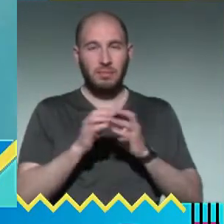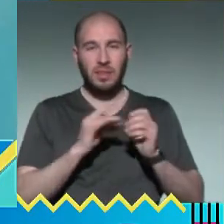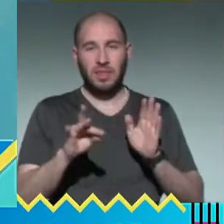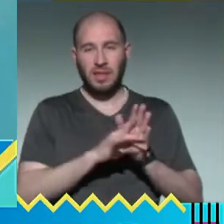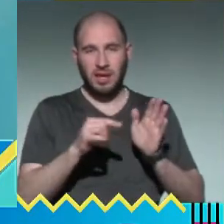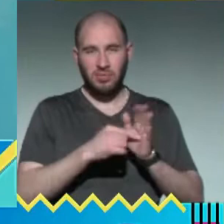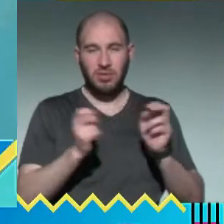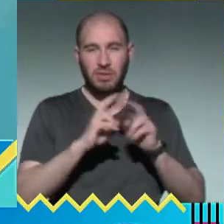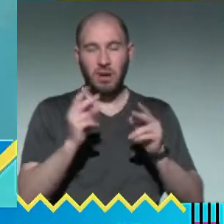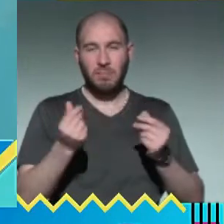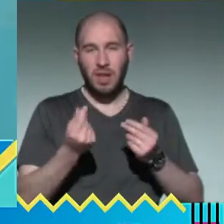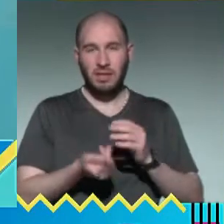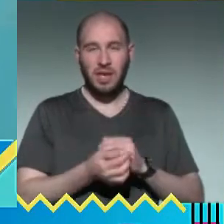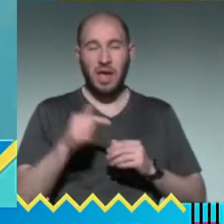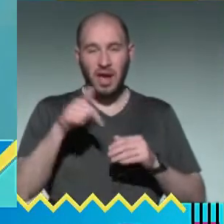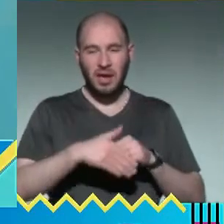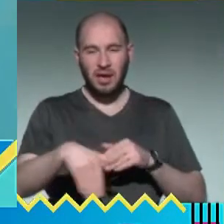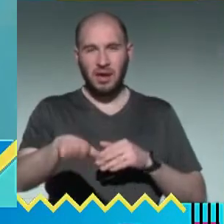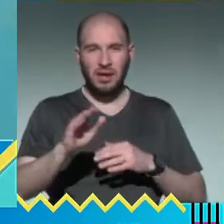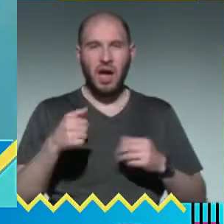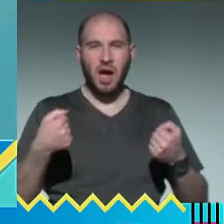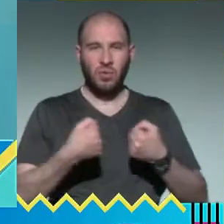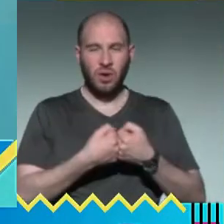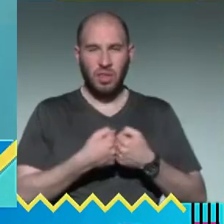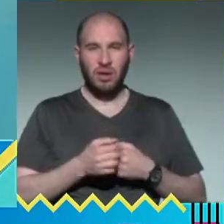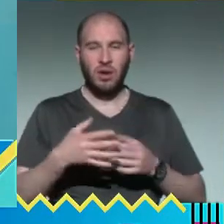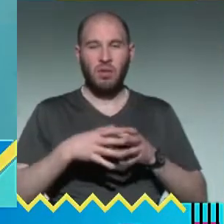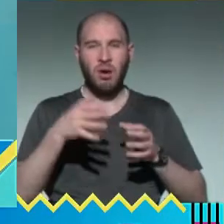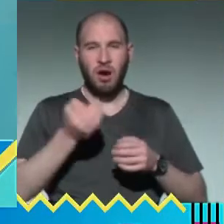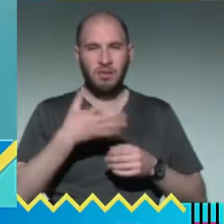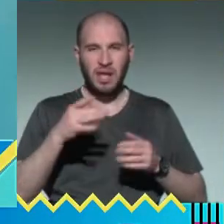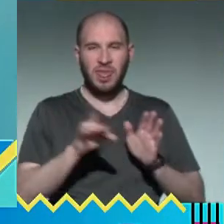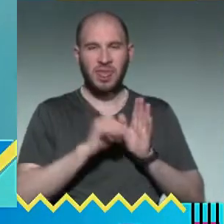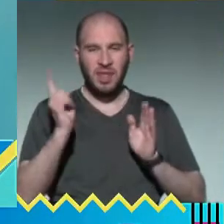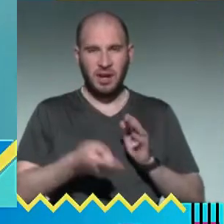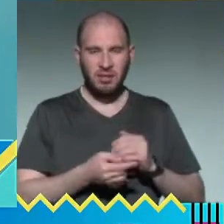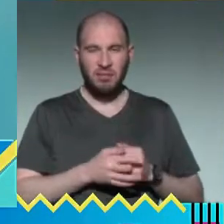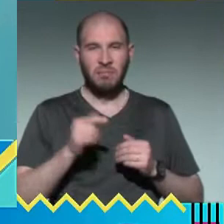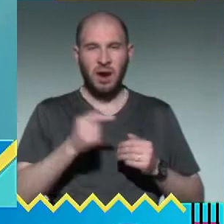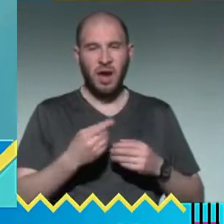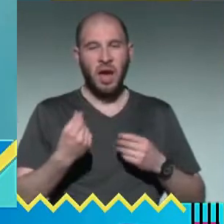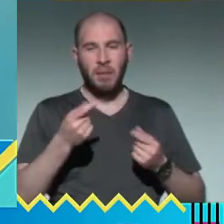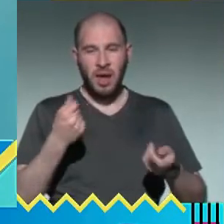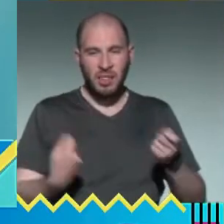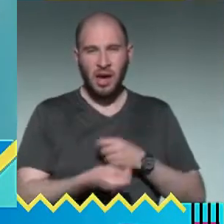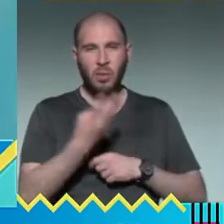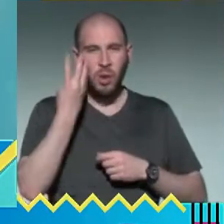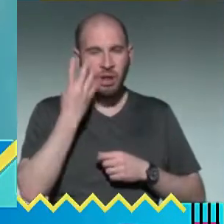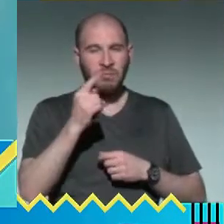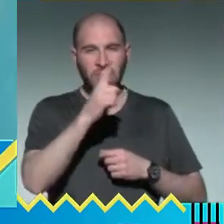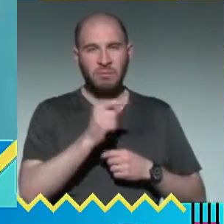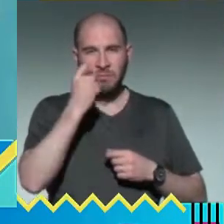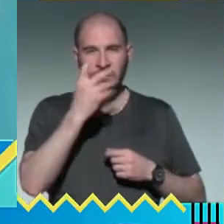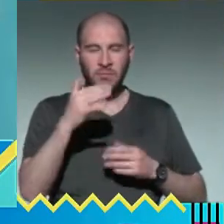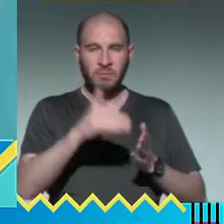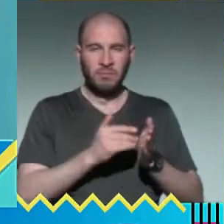decreto en cuanto al fondo sojero y a partir de allí se llegó a un acuerdo y el oficialismo sacó un decreto por el cual se va a compensar con 4.125